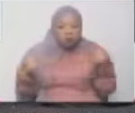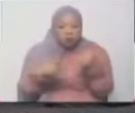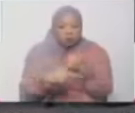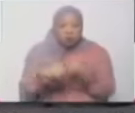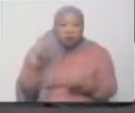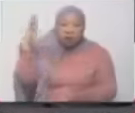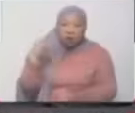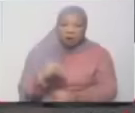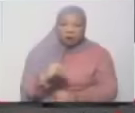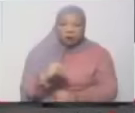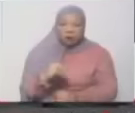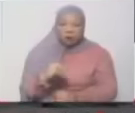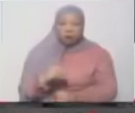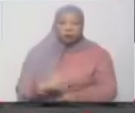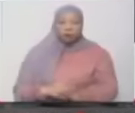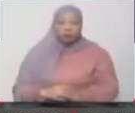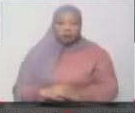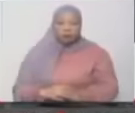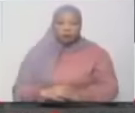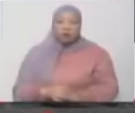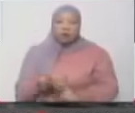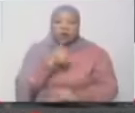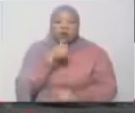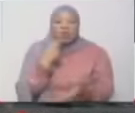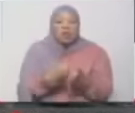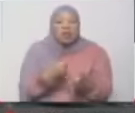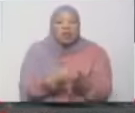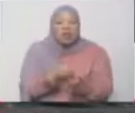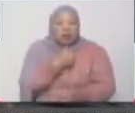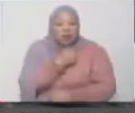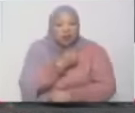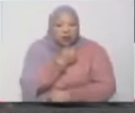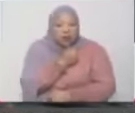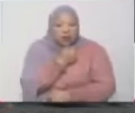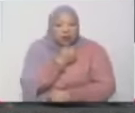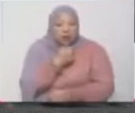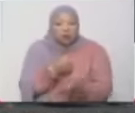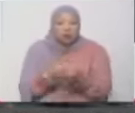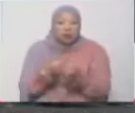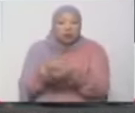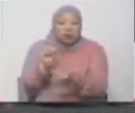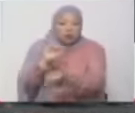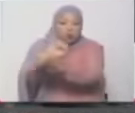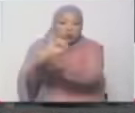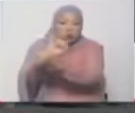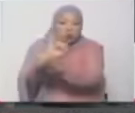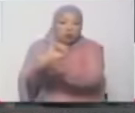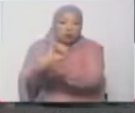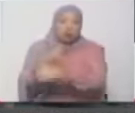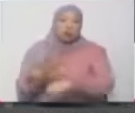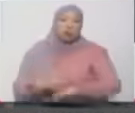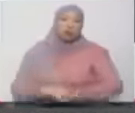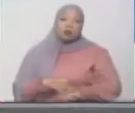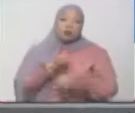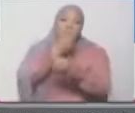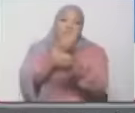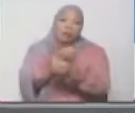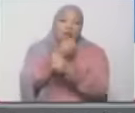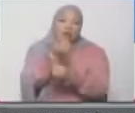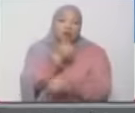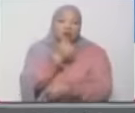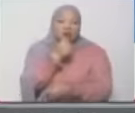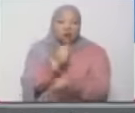directa. ¿Quién paga a esa gente? Ahí están ya capturados. Esos van a hablar.